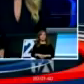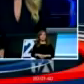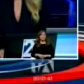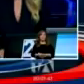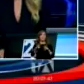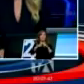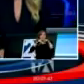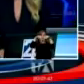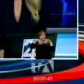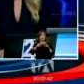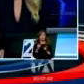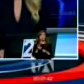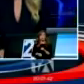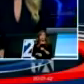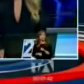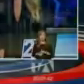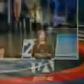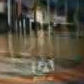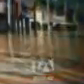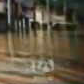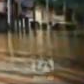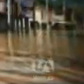el invierno destructor.